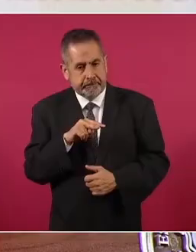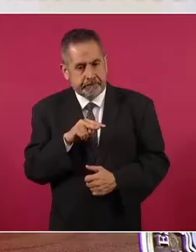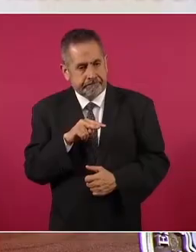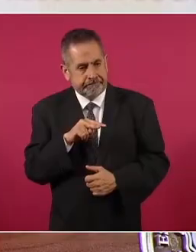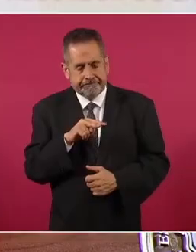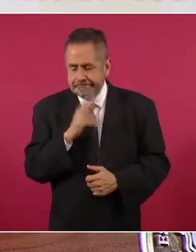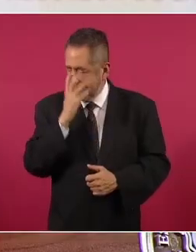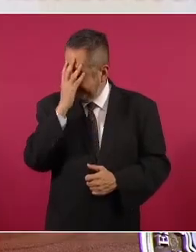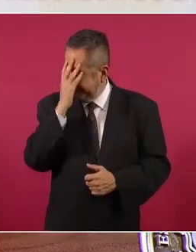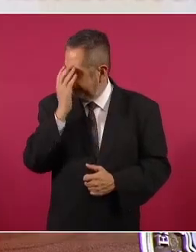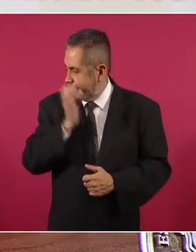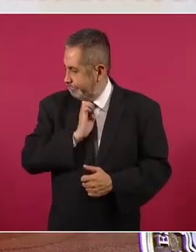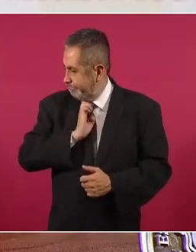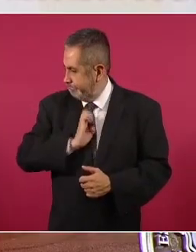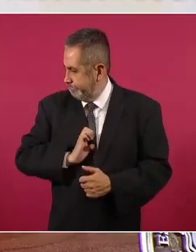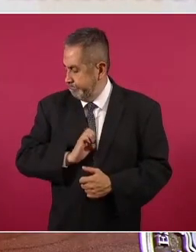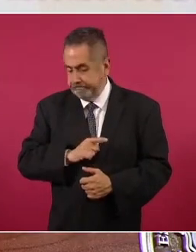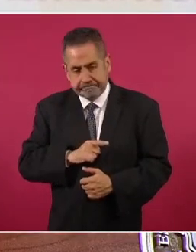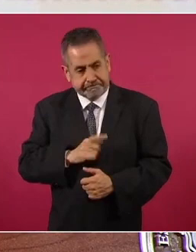pena ajena,